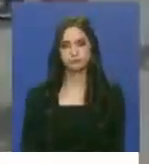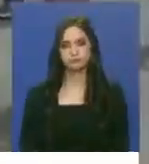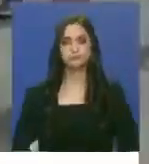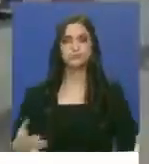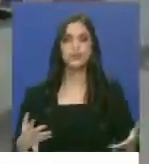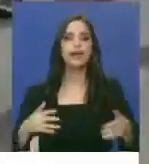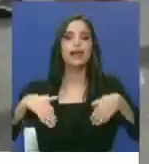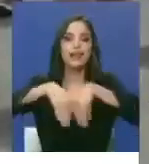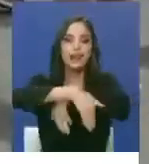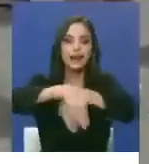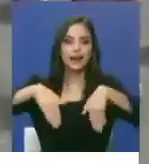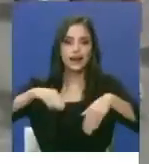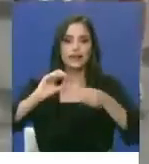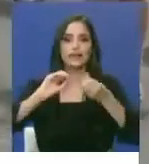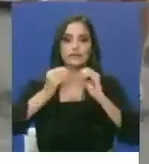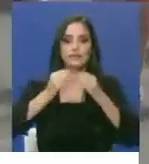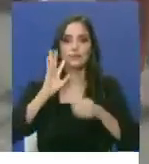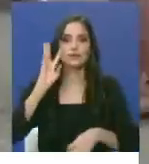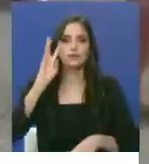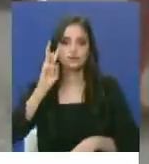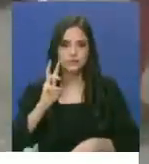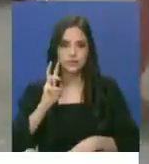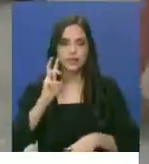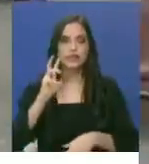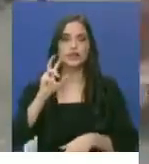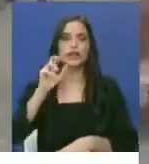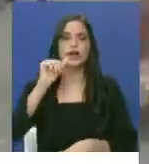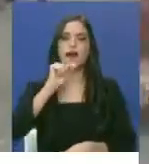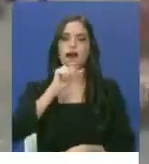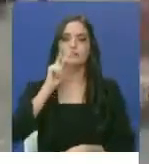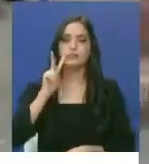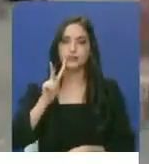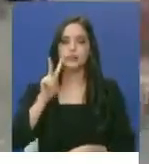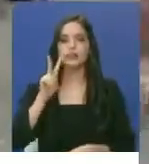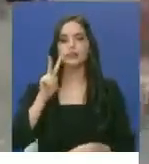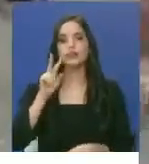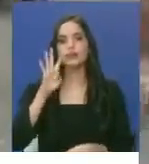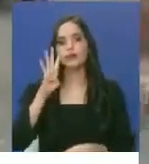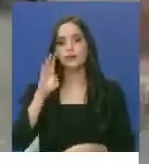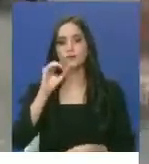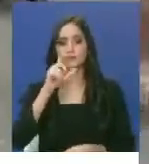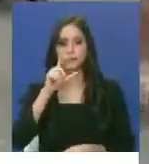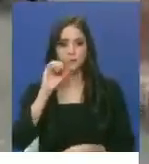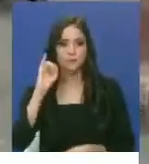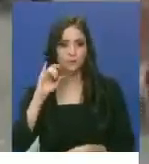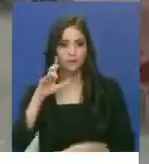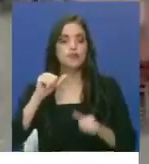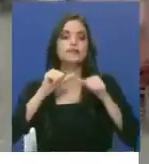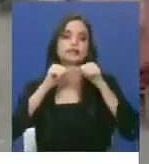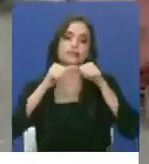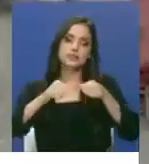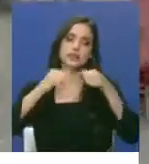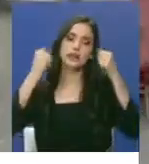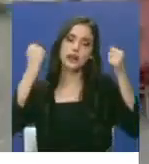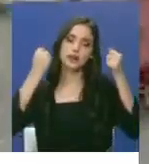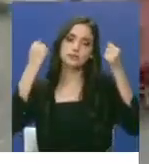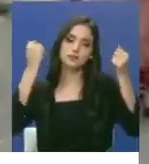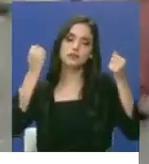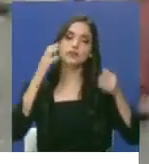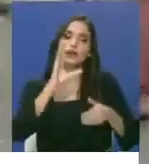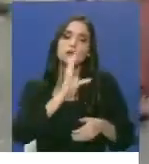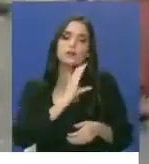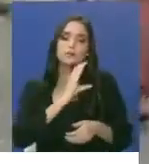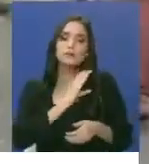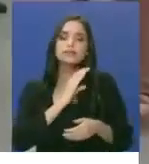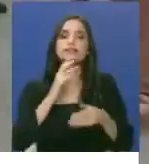calle 6, Avenida Bolívar, donde sigue la protesta. Repetimos, los policías resguardan la gobernación de la provincia en este momento para que no